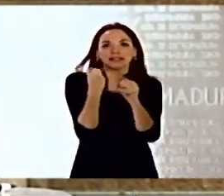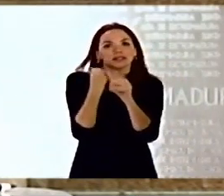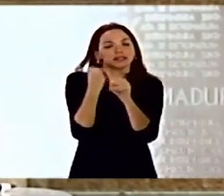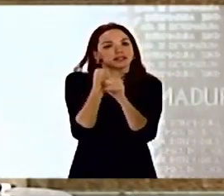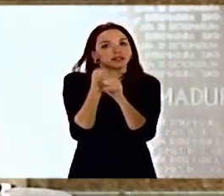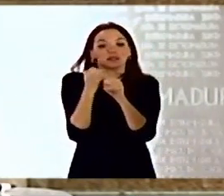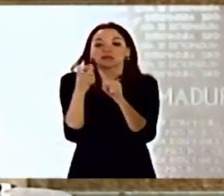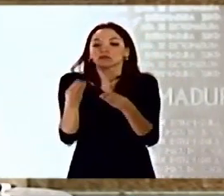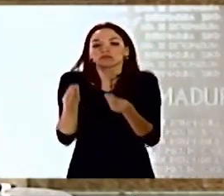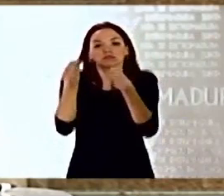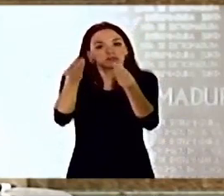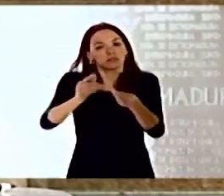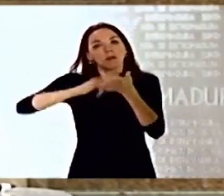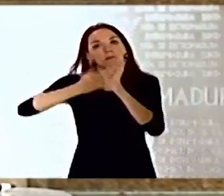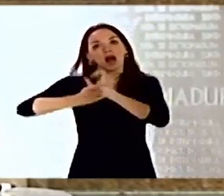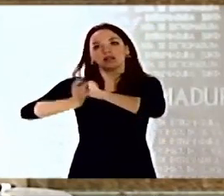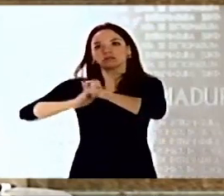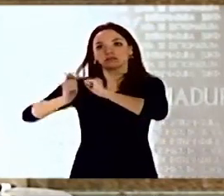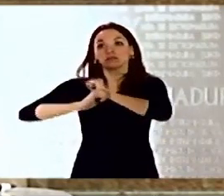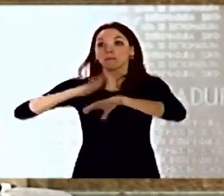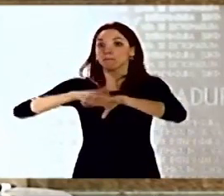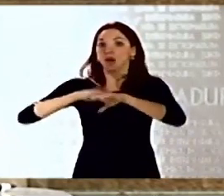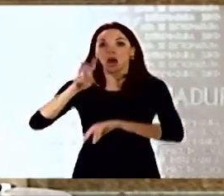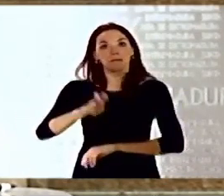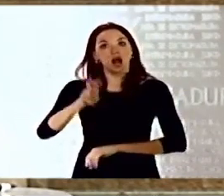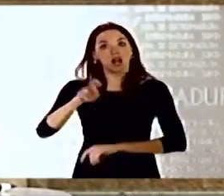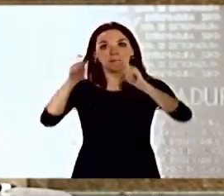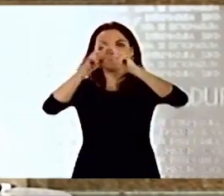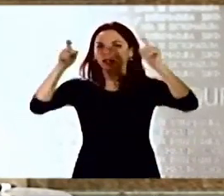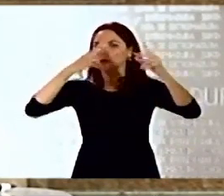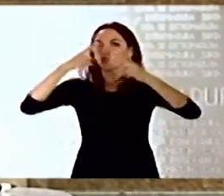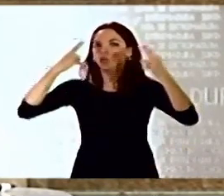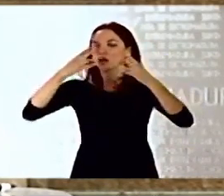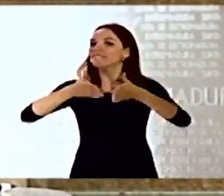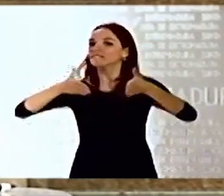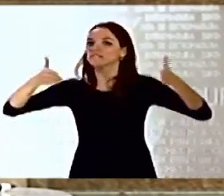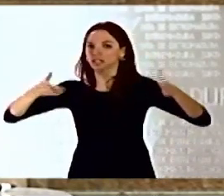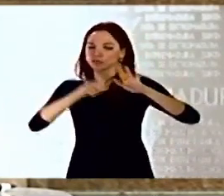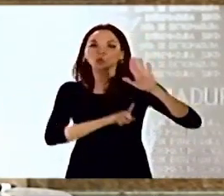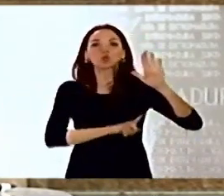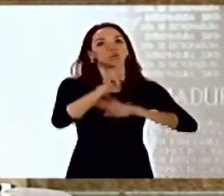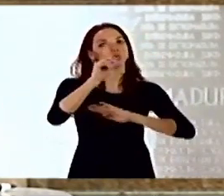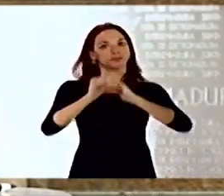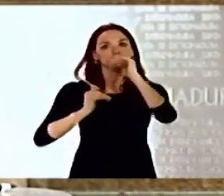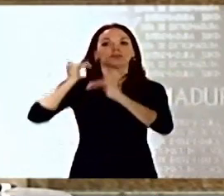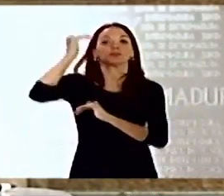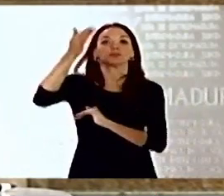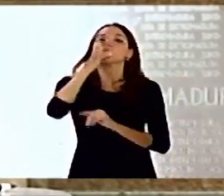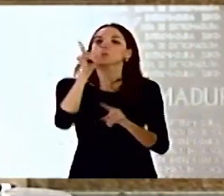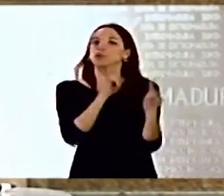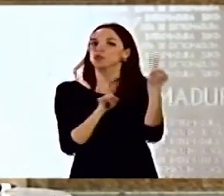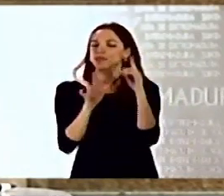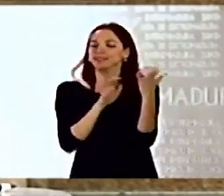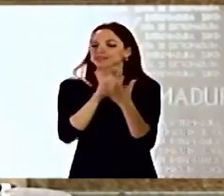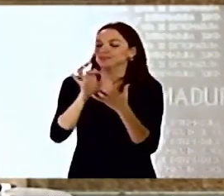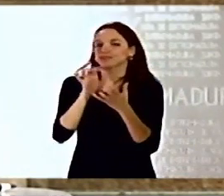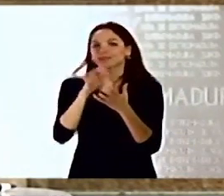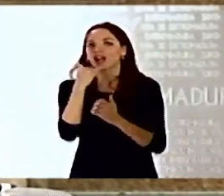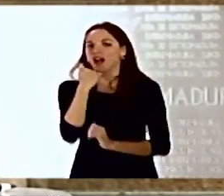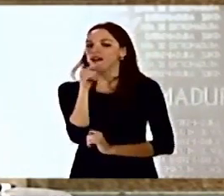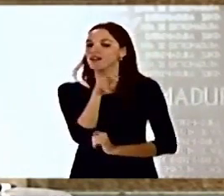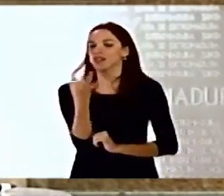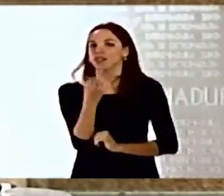dé viabilidad a una empresa pública que no es pequeña, a una empresa pública que tiene otros problemas, que tiene muchos problemas que